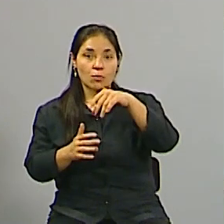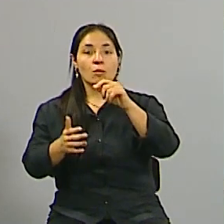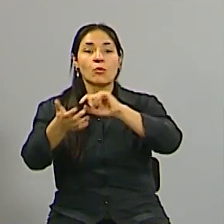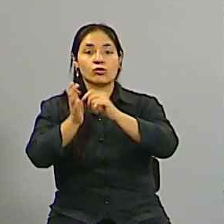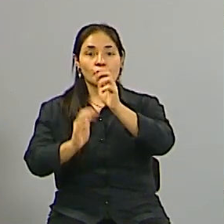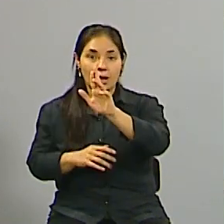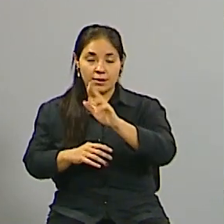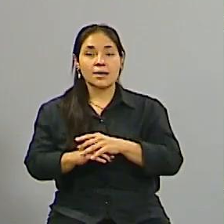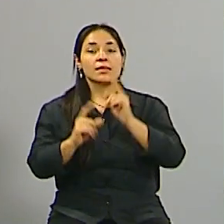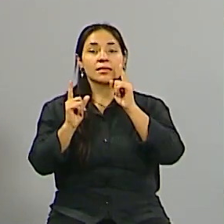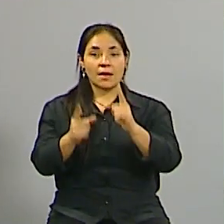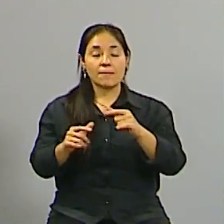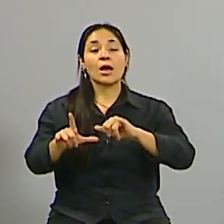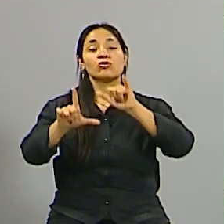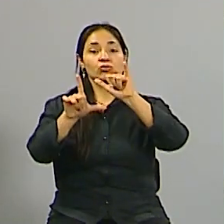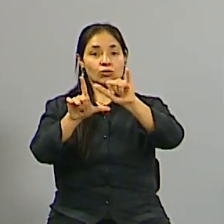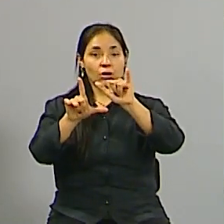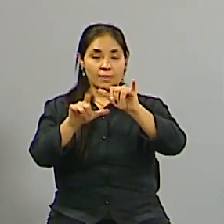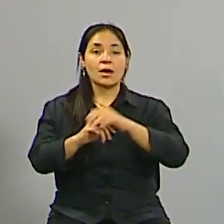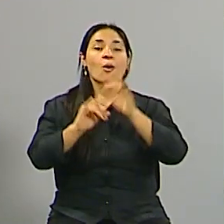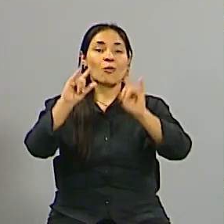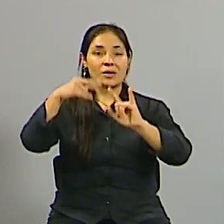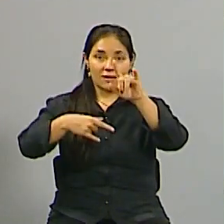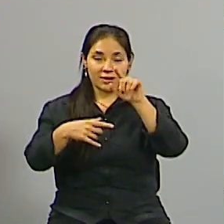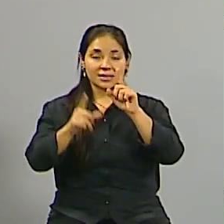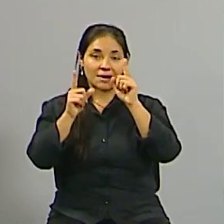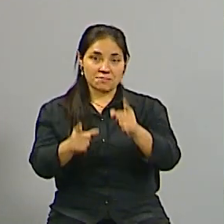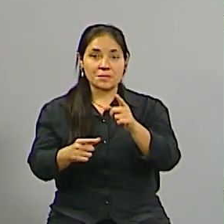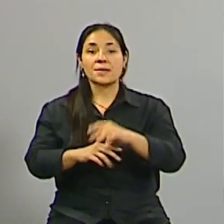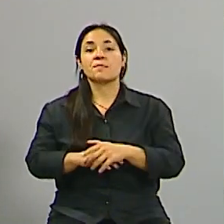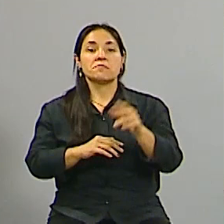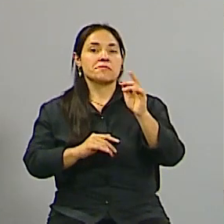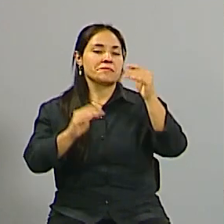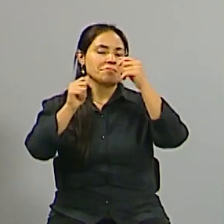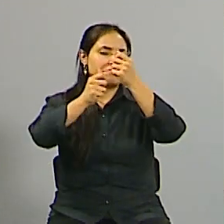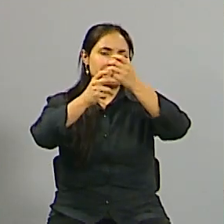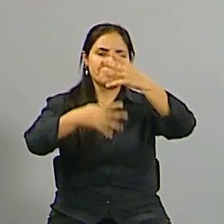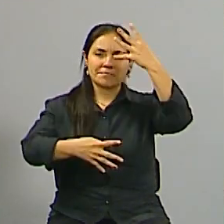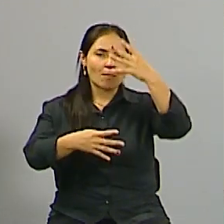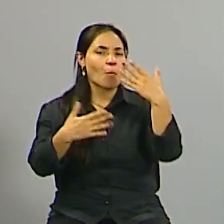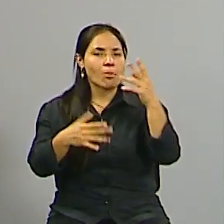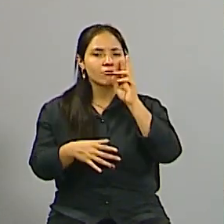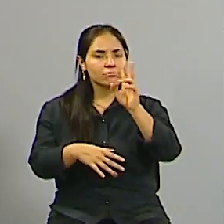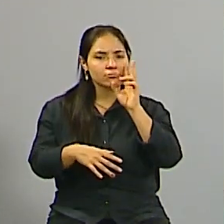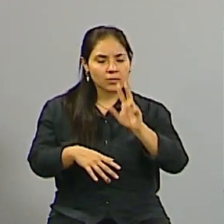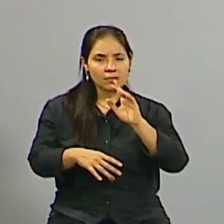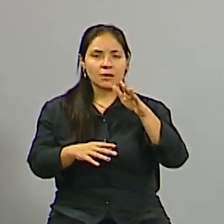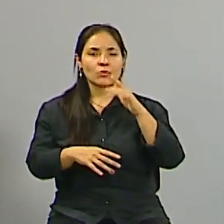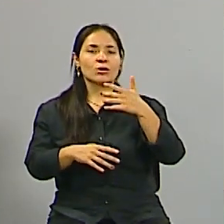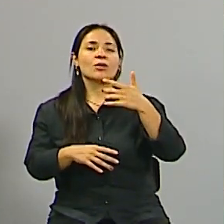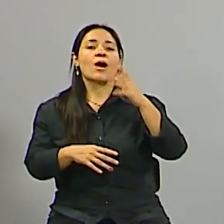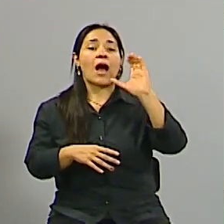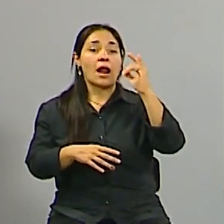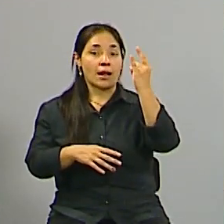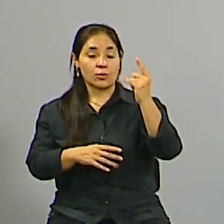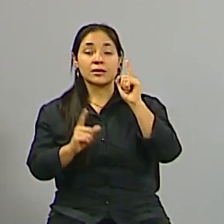www.unidiversidad.com.ar. También estamos en nuestro canal de YouTube, Unidiversidad, y se van a encontrar con todas las propuestas de Señalgo y, por supuesto, si quieren volver a ver Chat